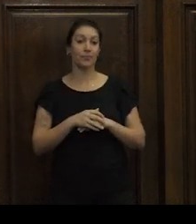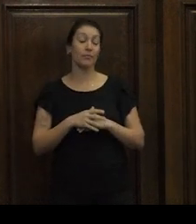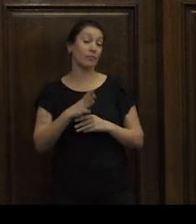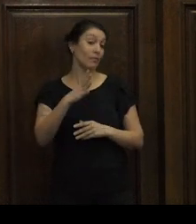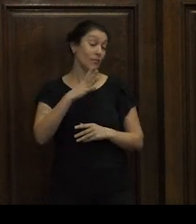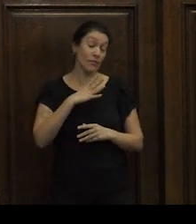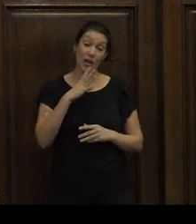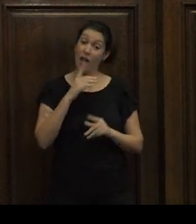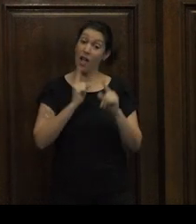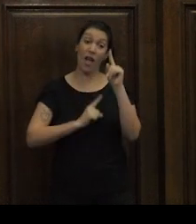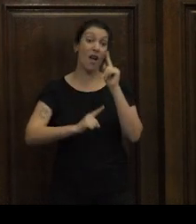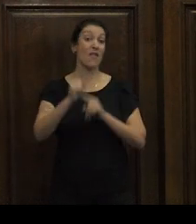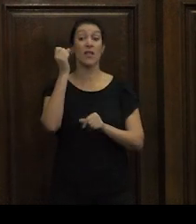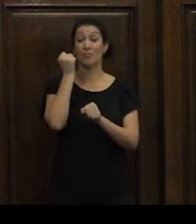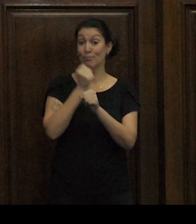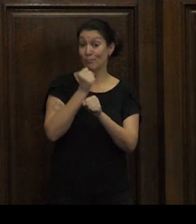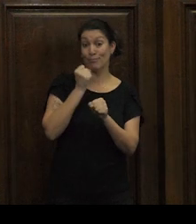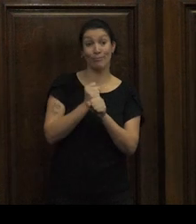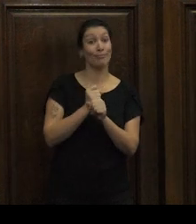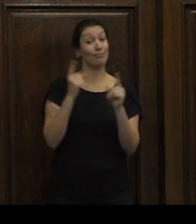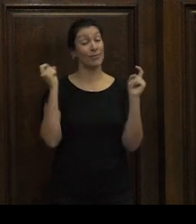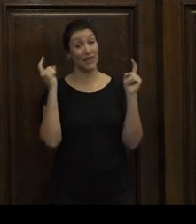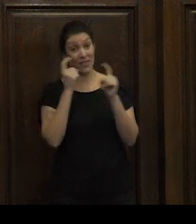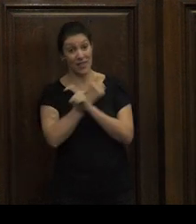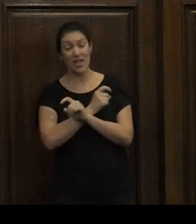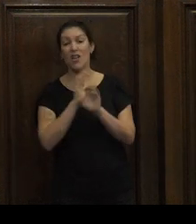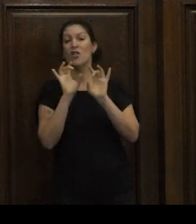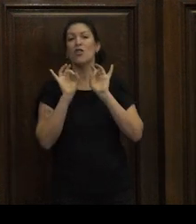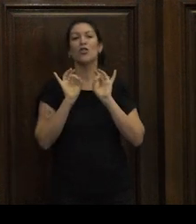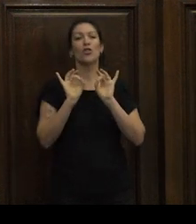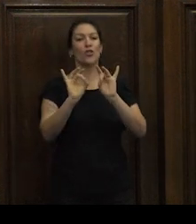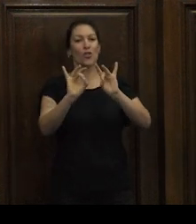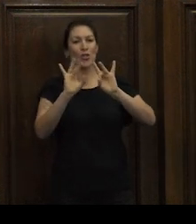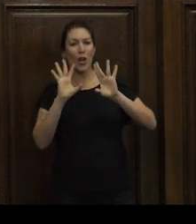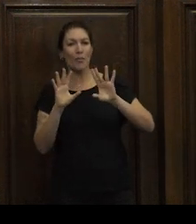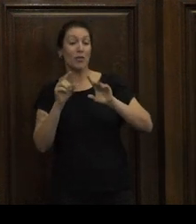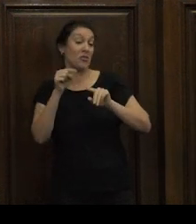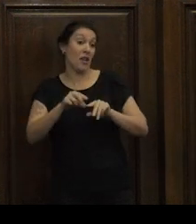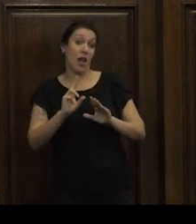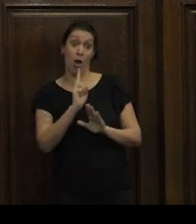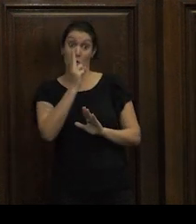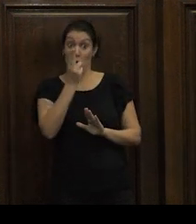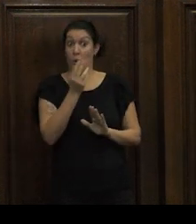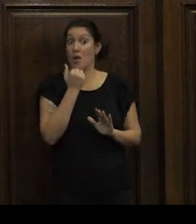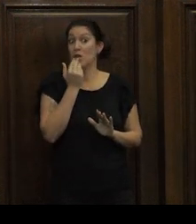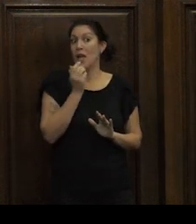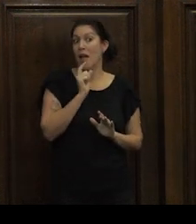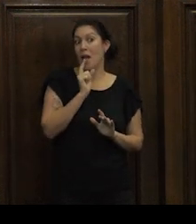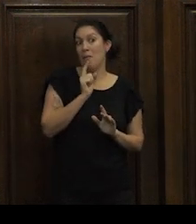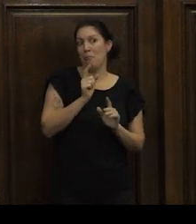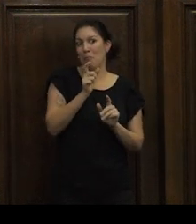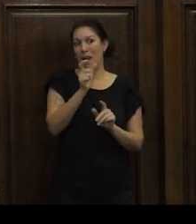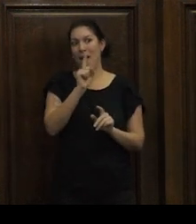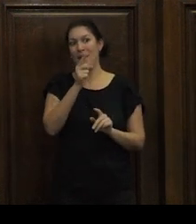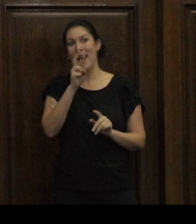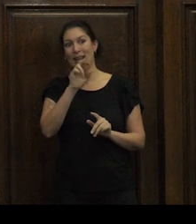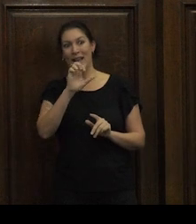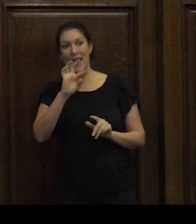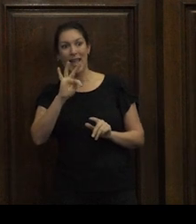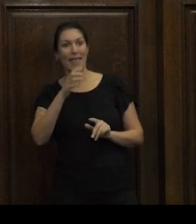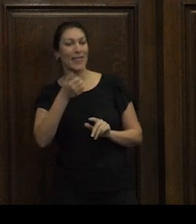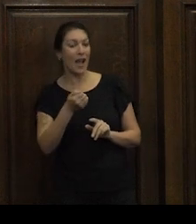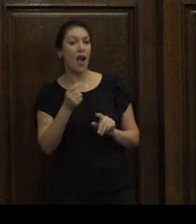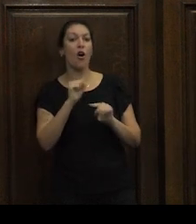hay posiciones muy divergentes en juego. No solo una grieta, no sé si acá en Uruguay se usa esa palabrita, la grieta, o